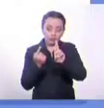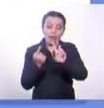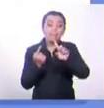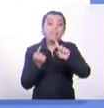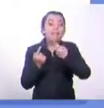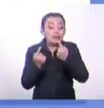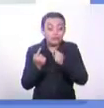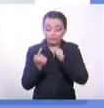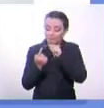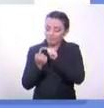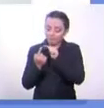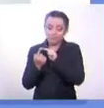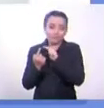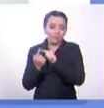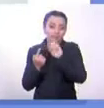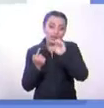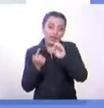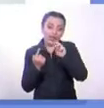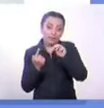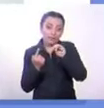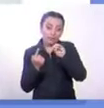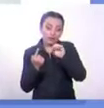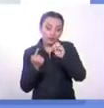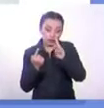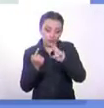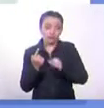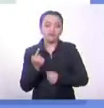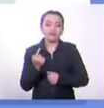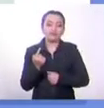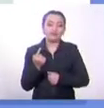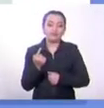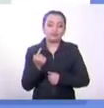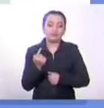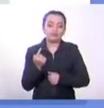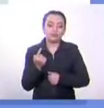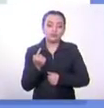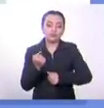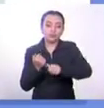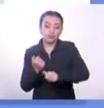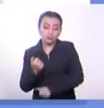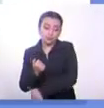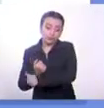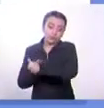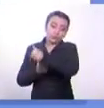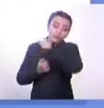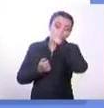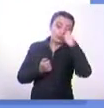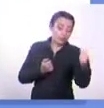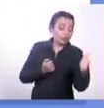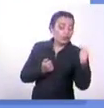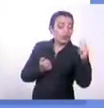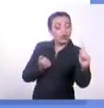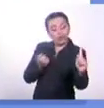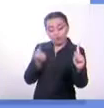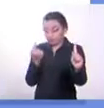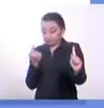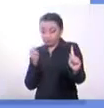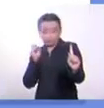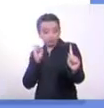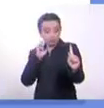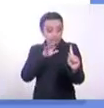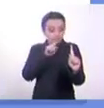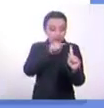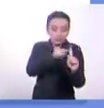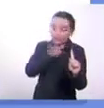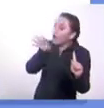persona que emite el mensaje. ¿Cuál es el siguiente? El siguiente paso es la persona que lo recibe. Él recibe el mensaje. Ajá, que